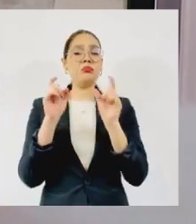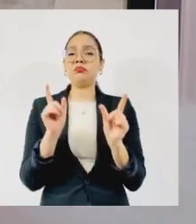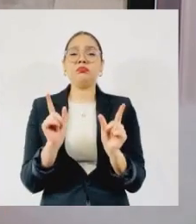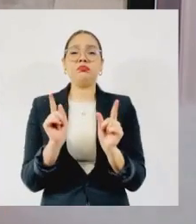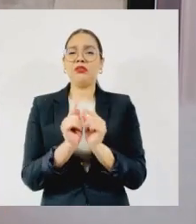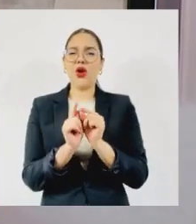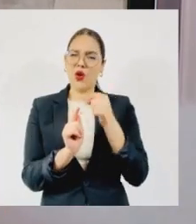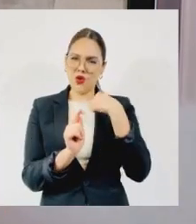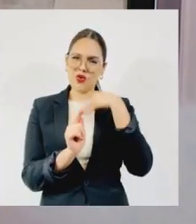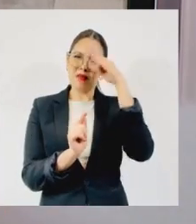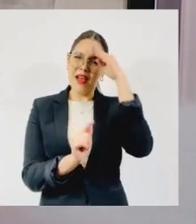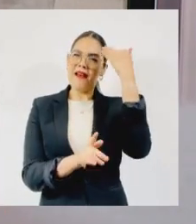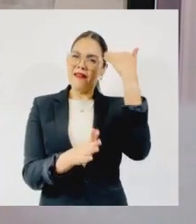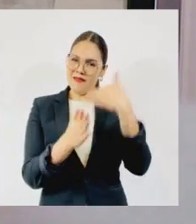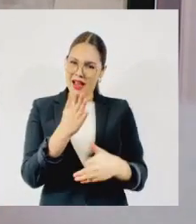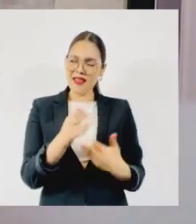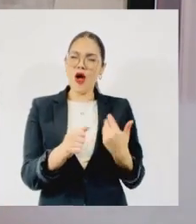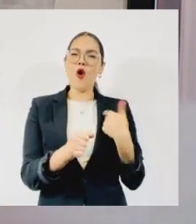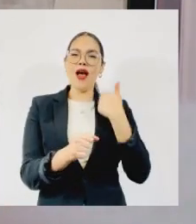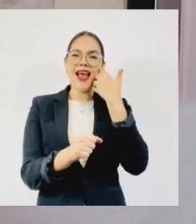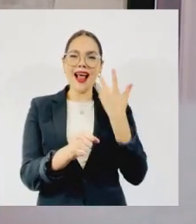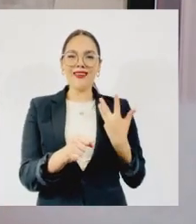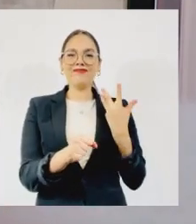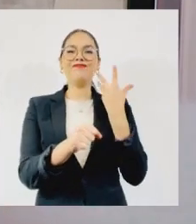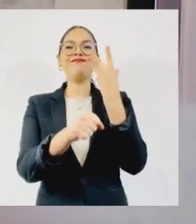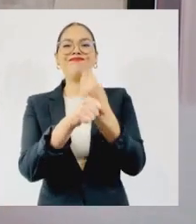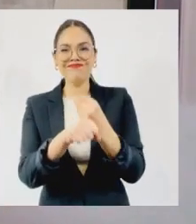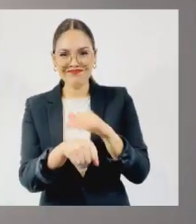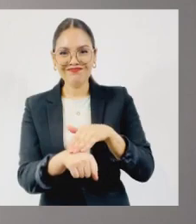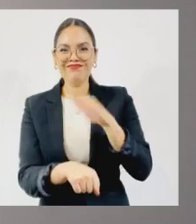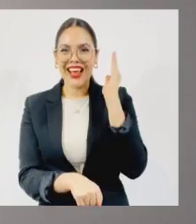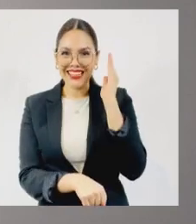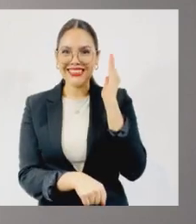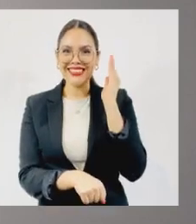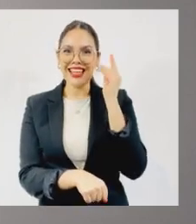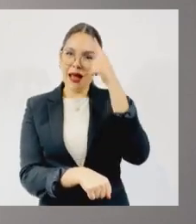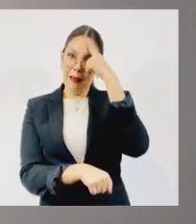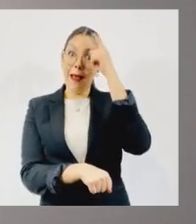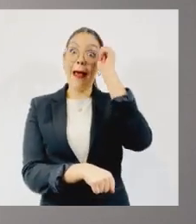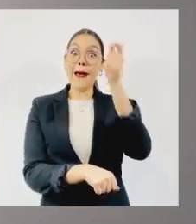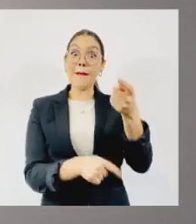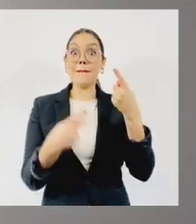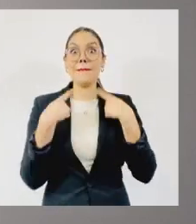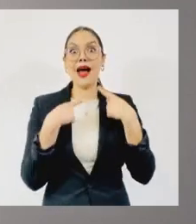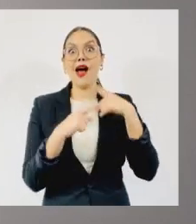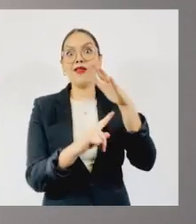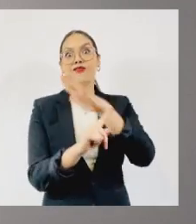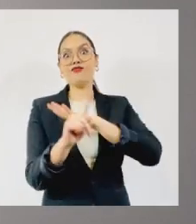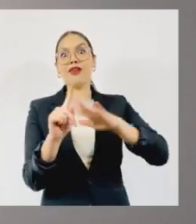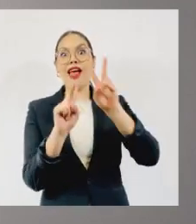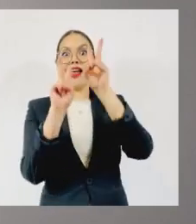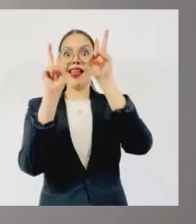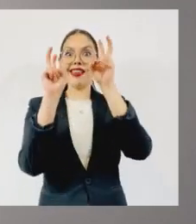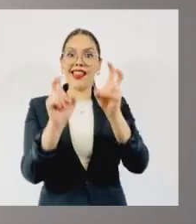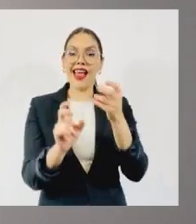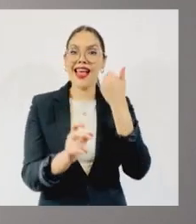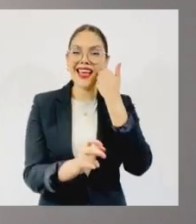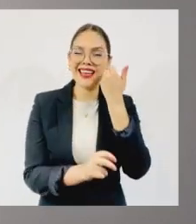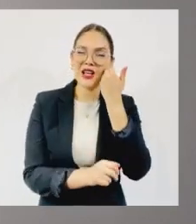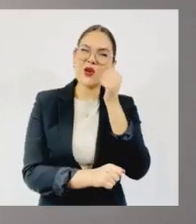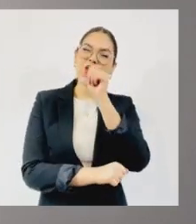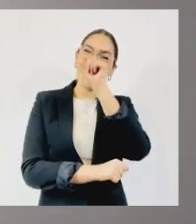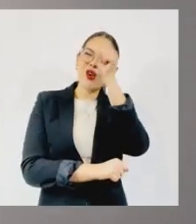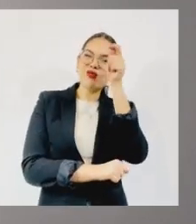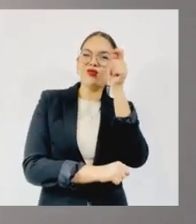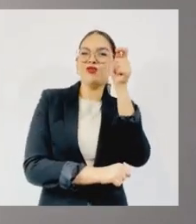muy corta entrevista. Pero me hubiera gustado... ¿Saben qué audiencia y redes sociales? Me